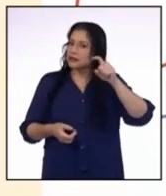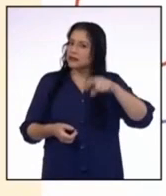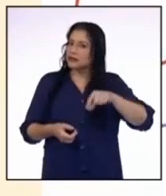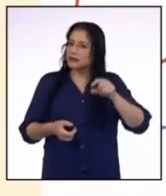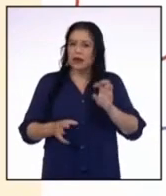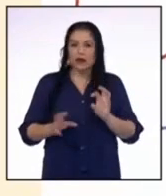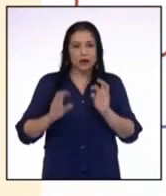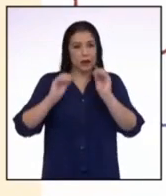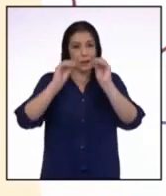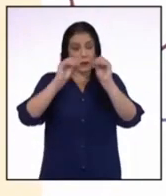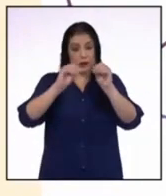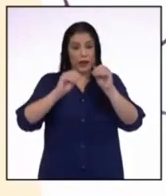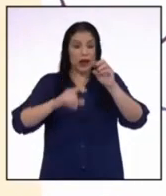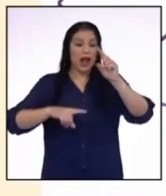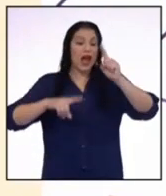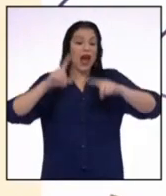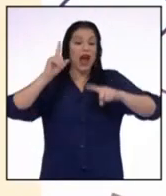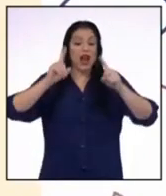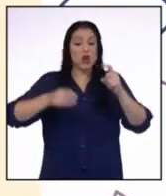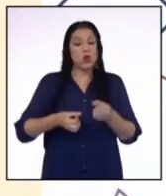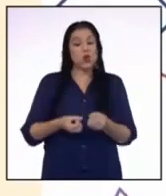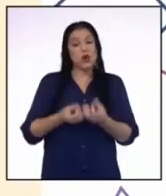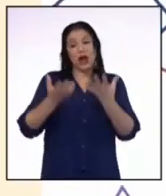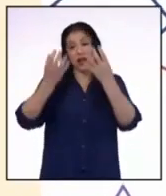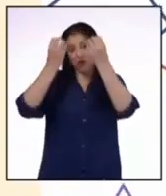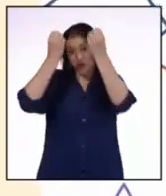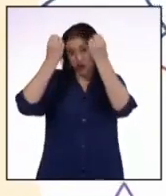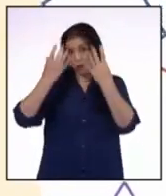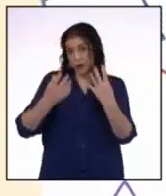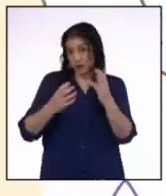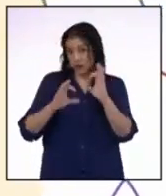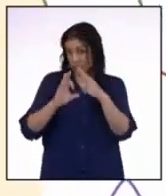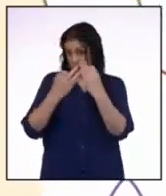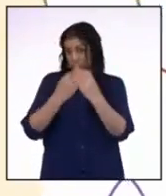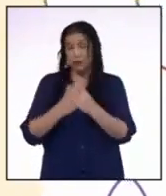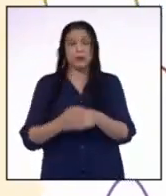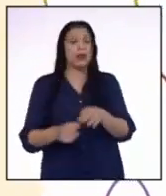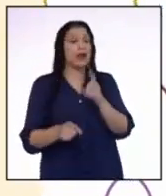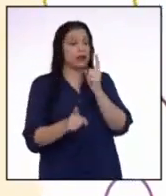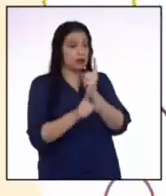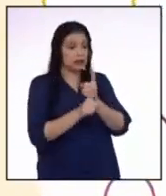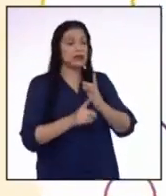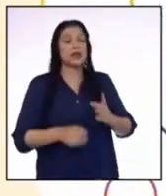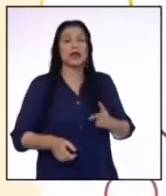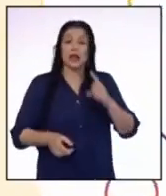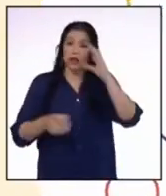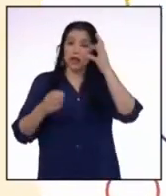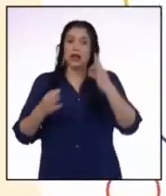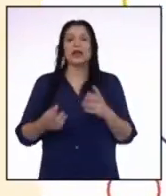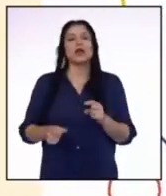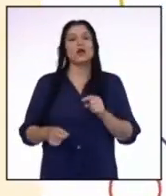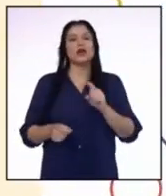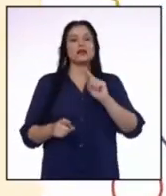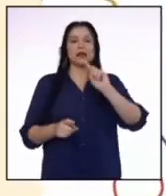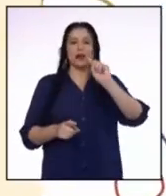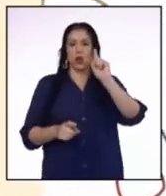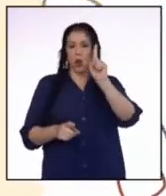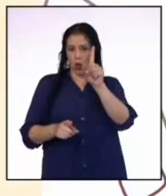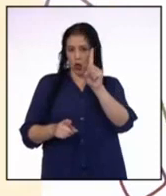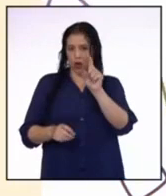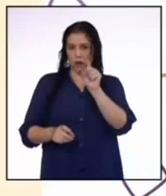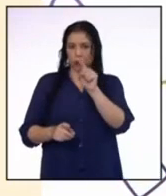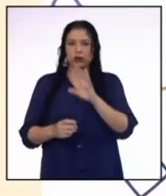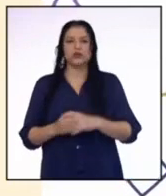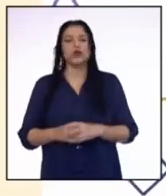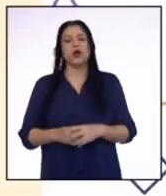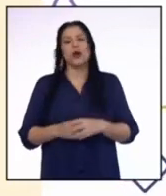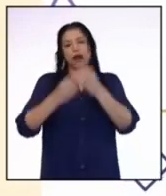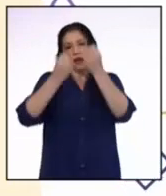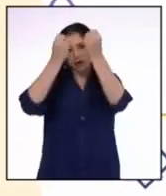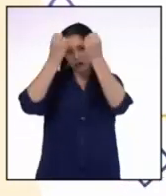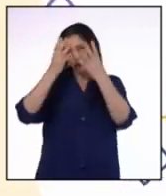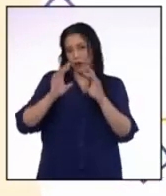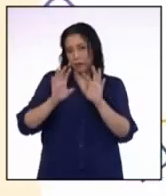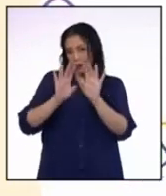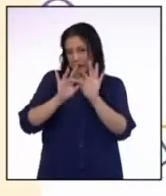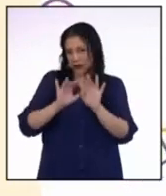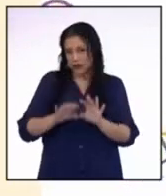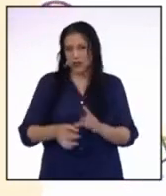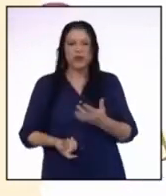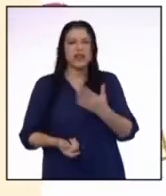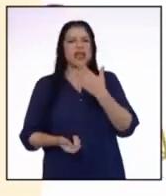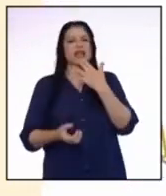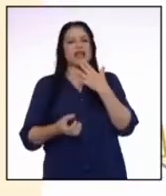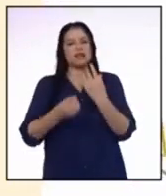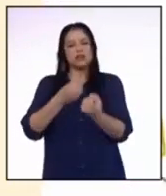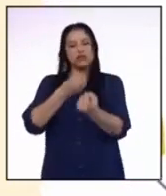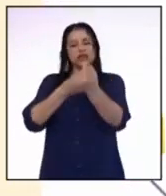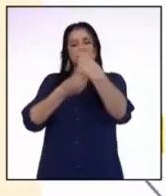necesario colocar algunos datos familiares? Sí, profesora. Creo que sería el punto 1. Datos informativos. Van los datos